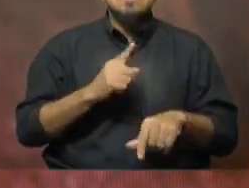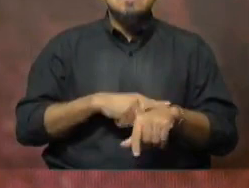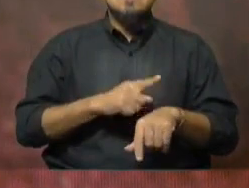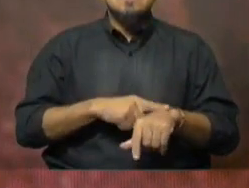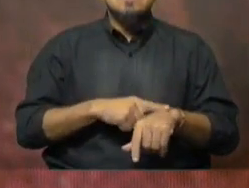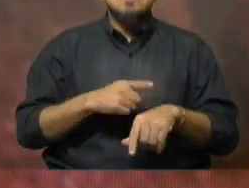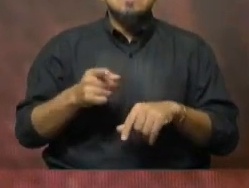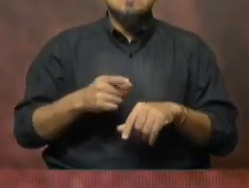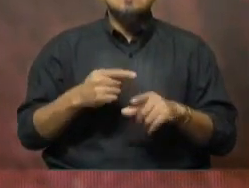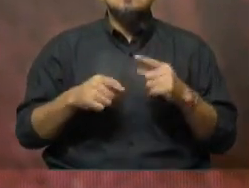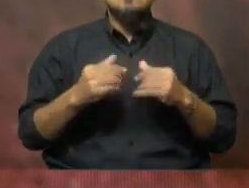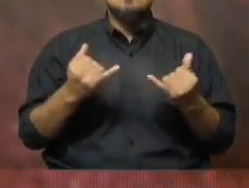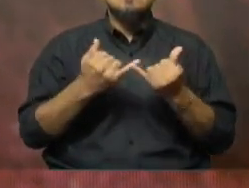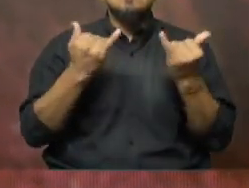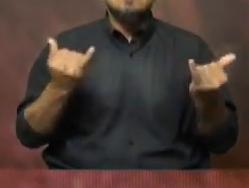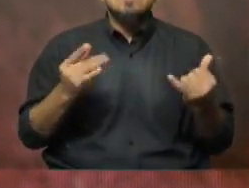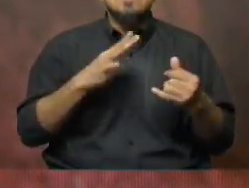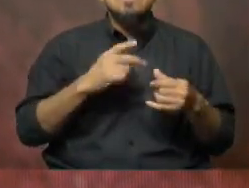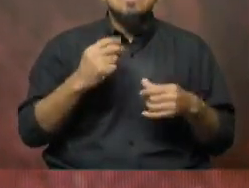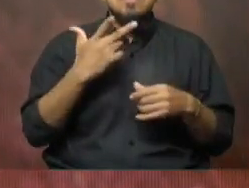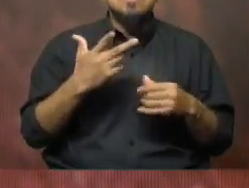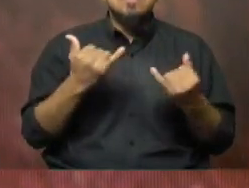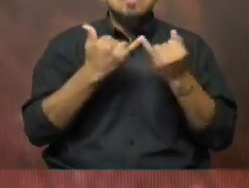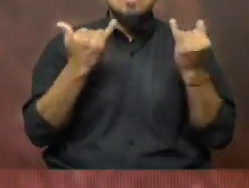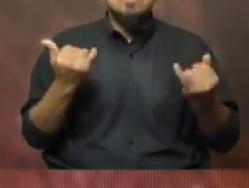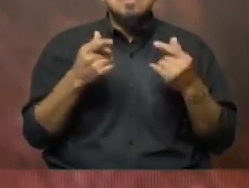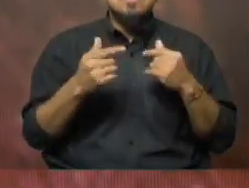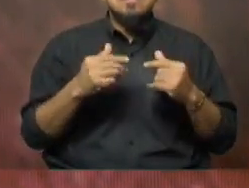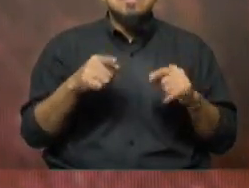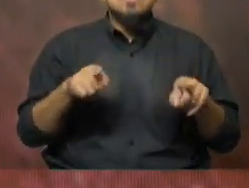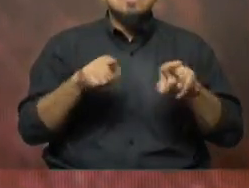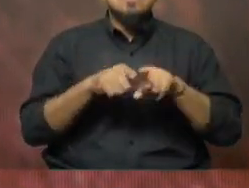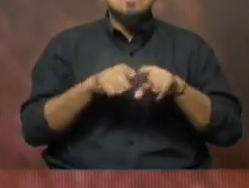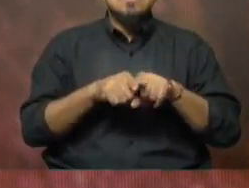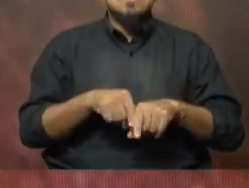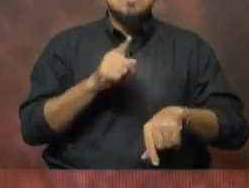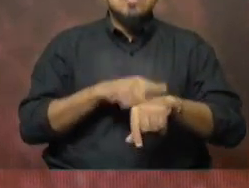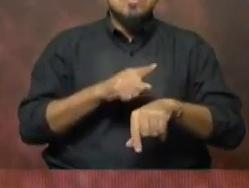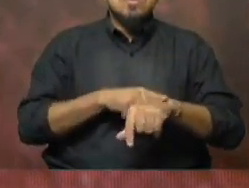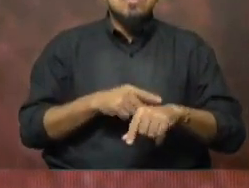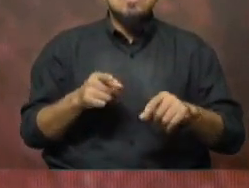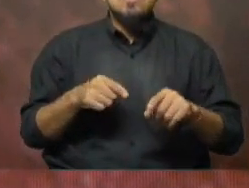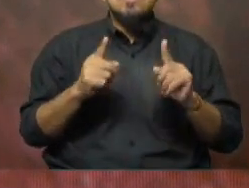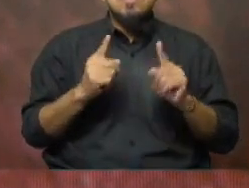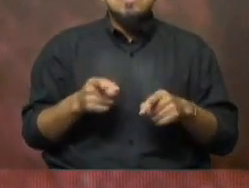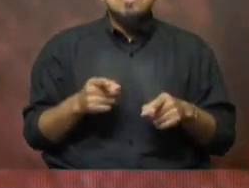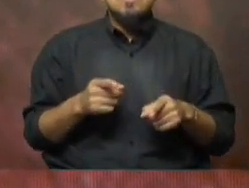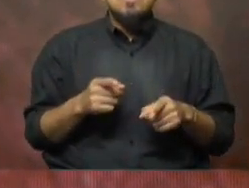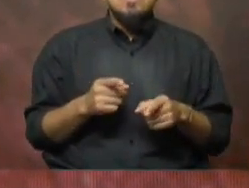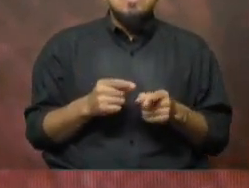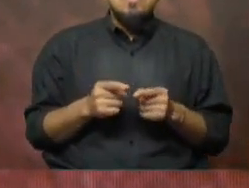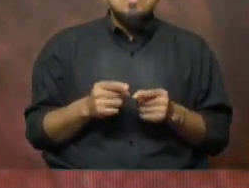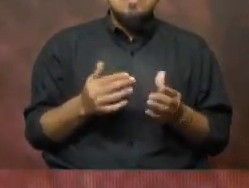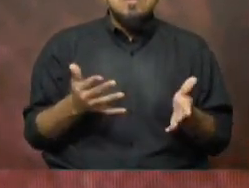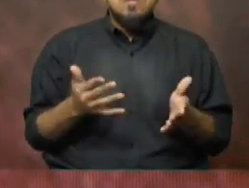ponen en la grilla, claro. qué días, si hay 3 días de festival, que sea equitativo, en los horarios centrales también, ese tipo de cosas